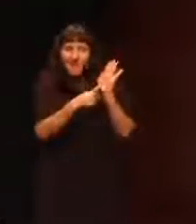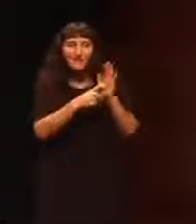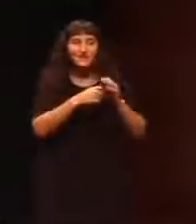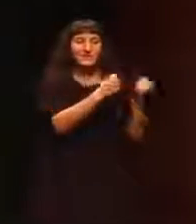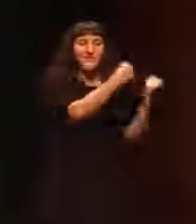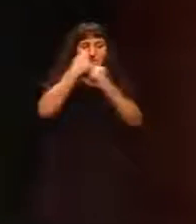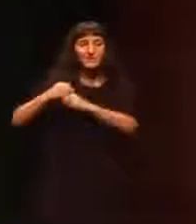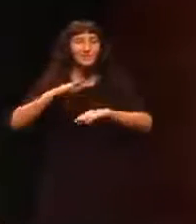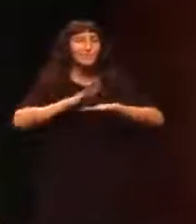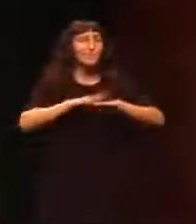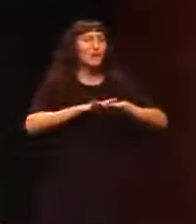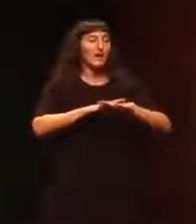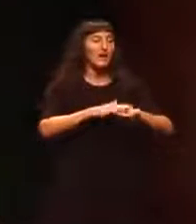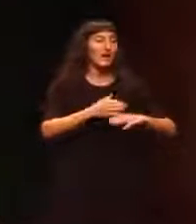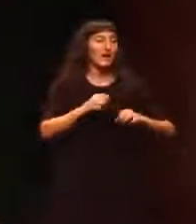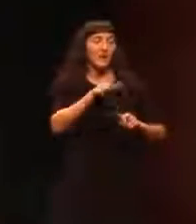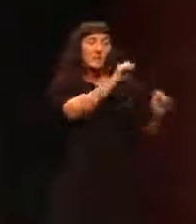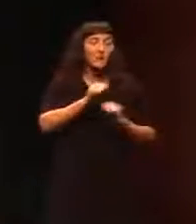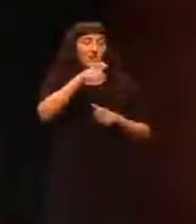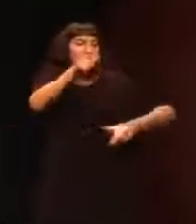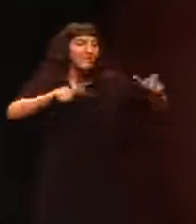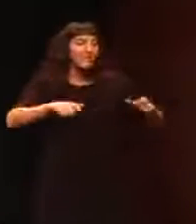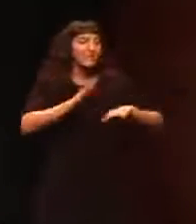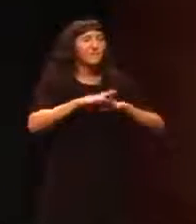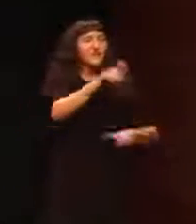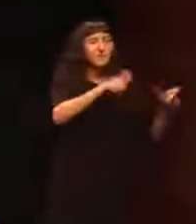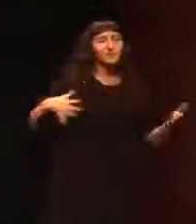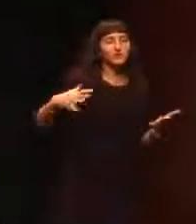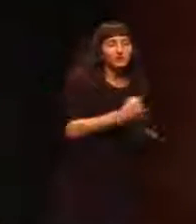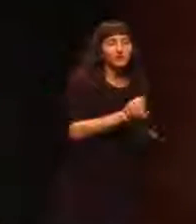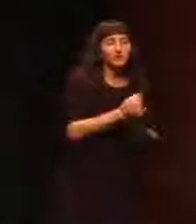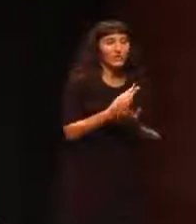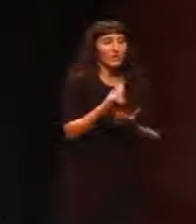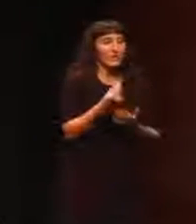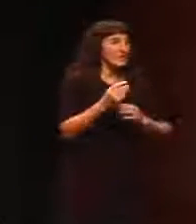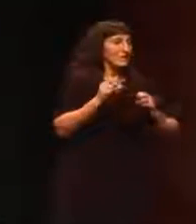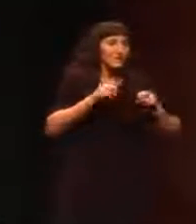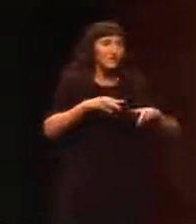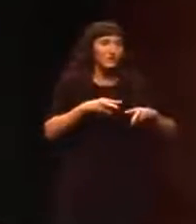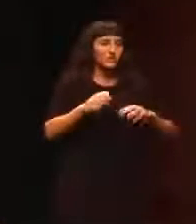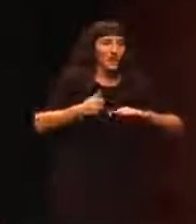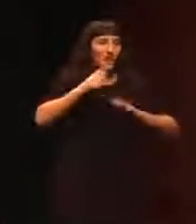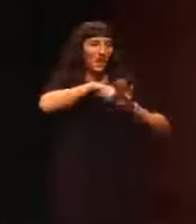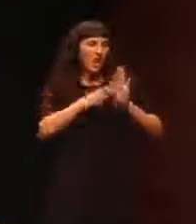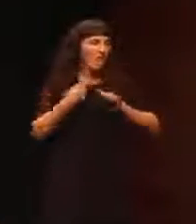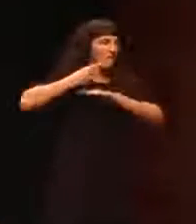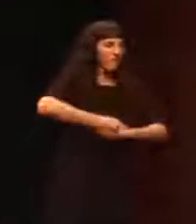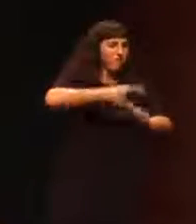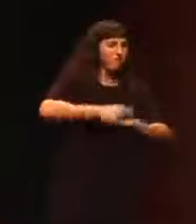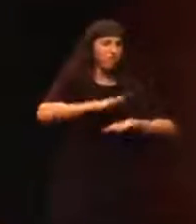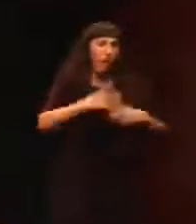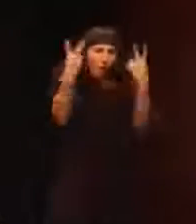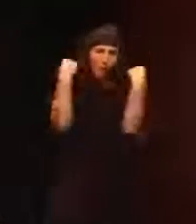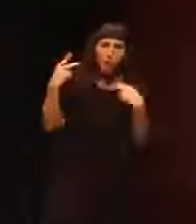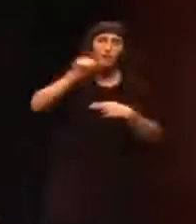soberanía popular para que nadie tuviera el dinero que tuviera, estuviera por encima de la ley, ni obligara a nadie a arrastrarse ni a humillarse. A nosotros